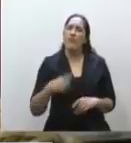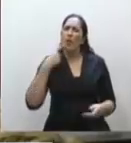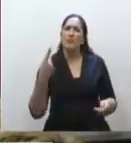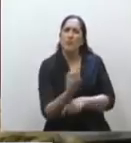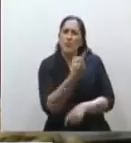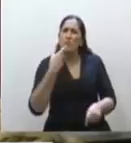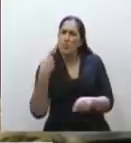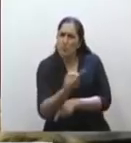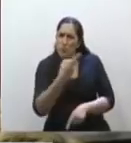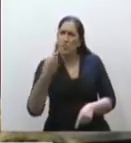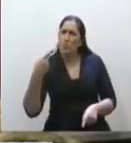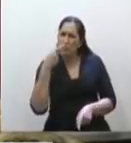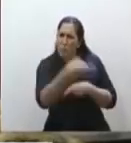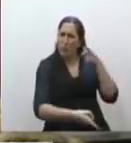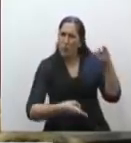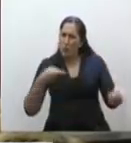insultos,